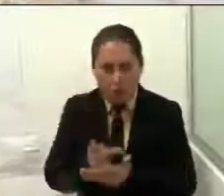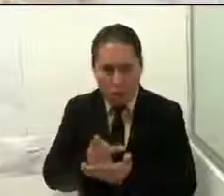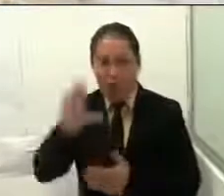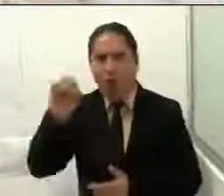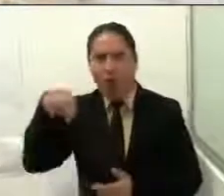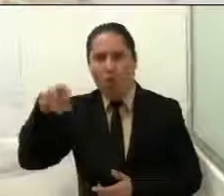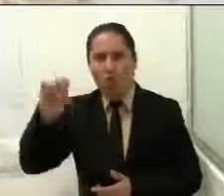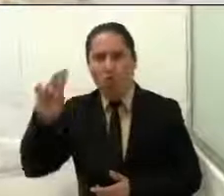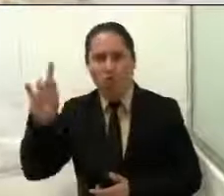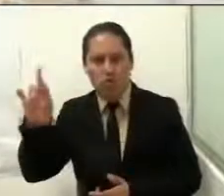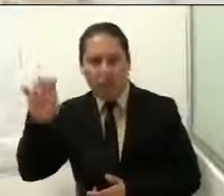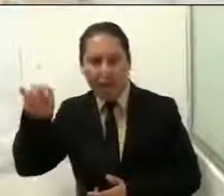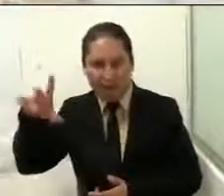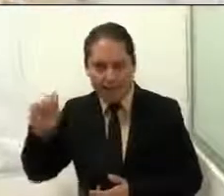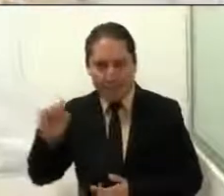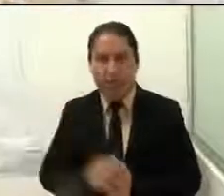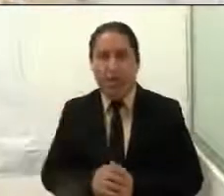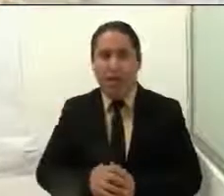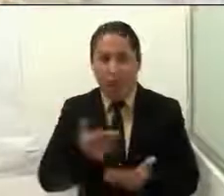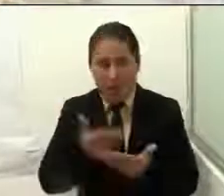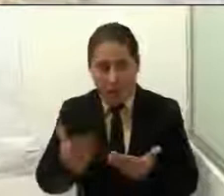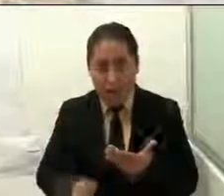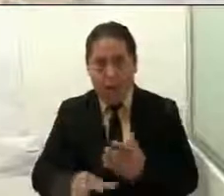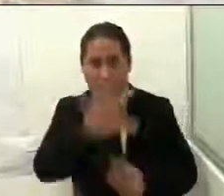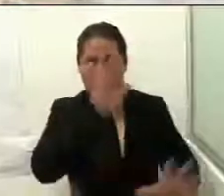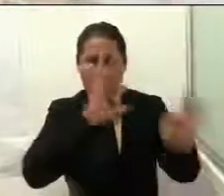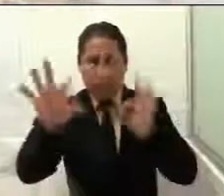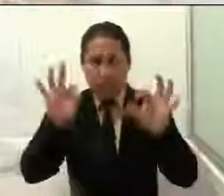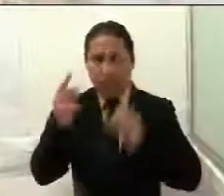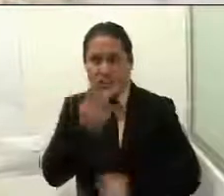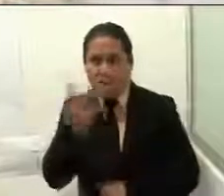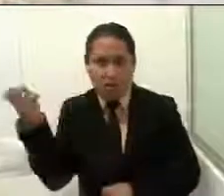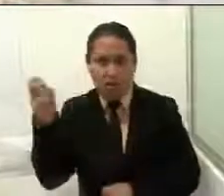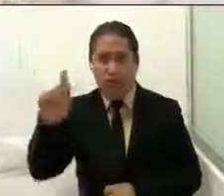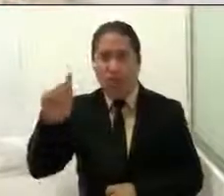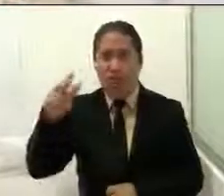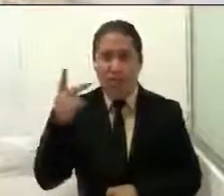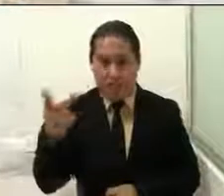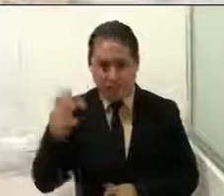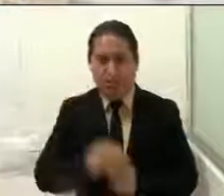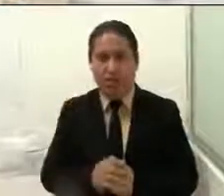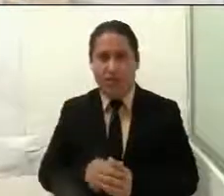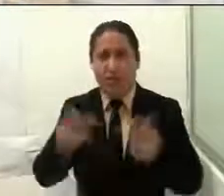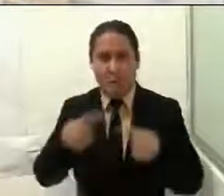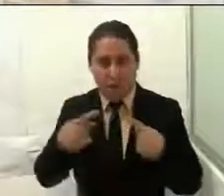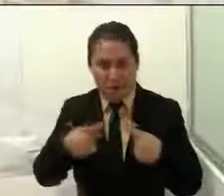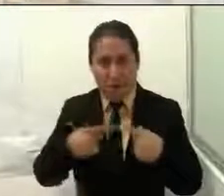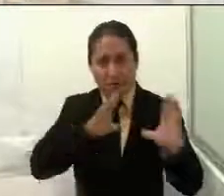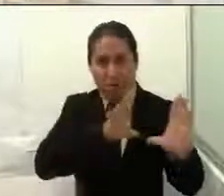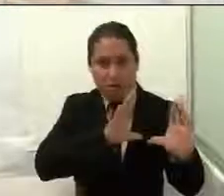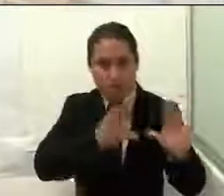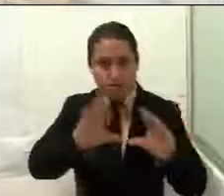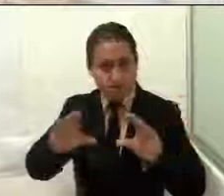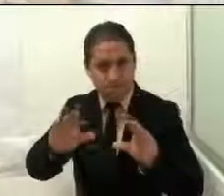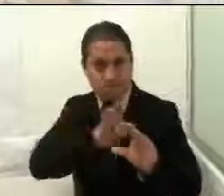se contrataron este año los servicios de 278 extensionistas como agentes promotores